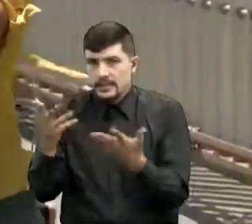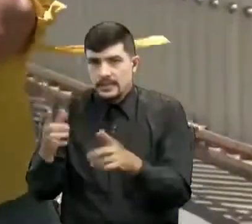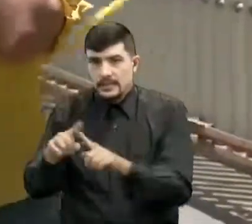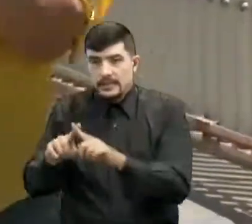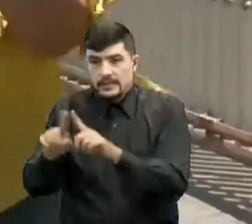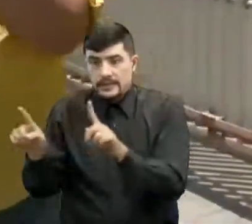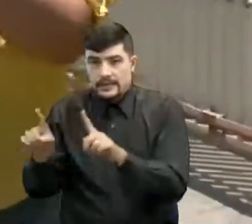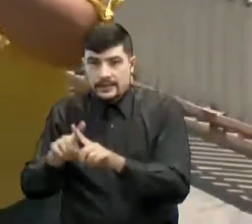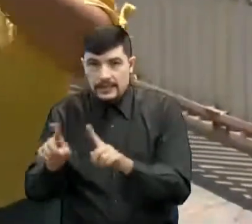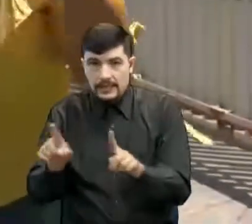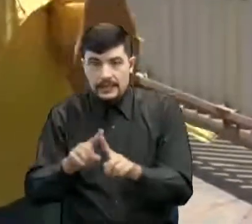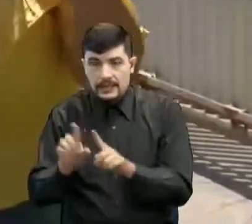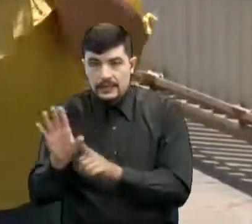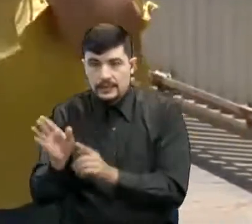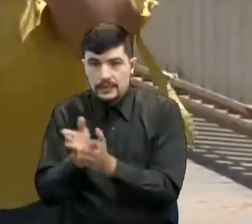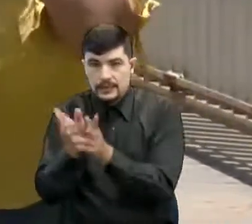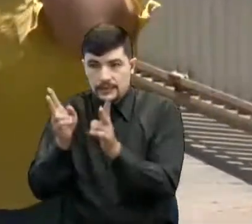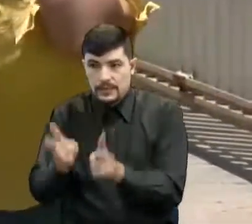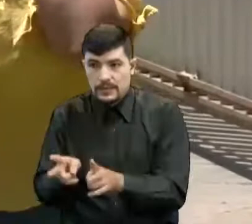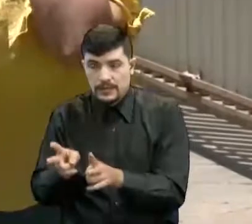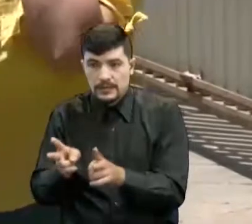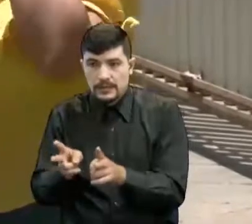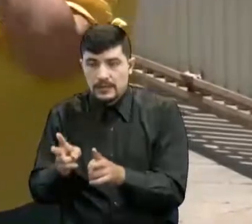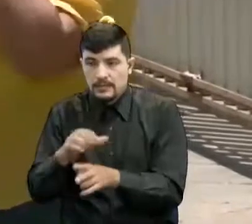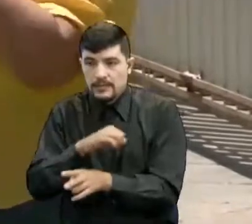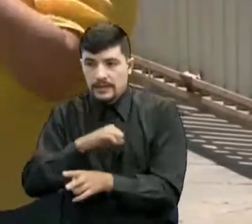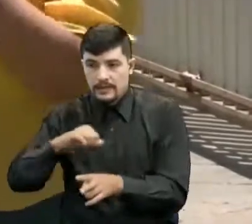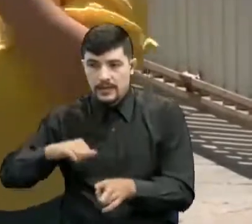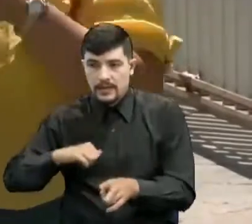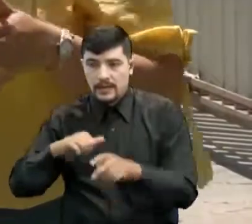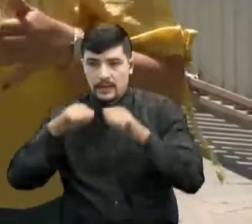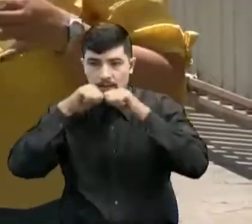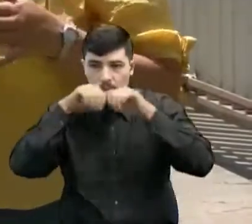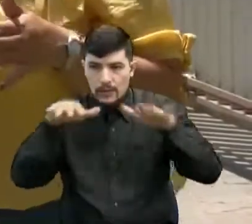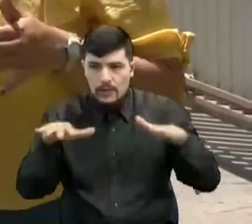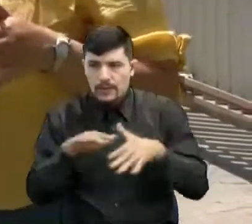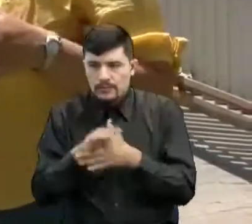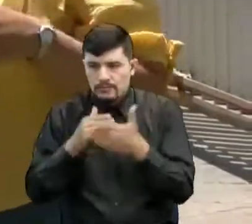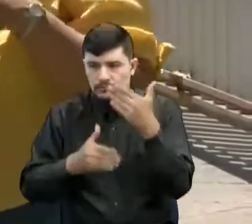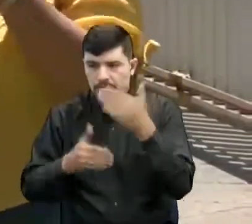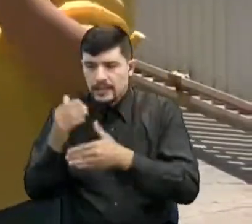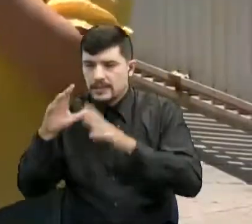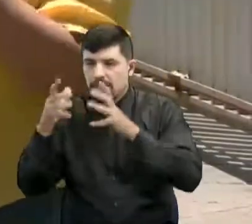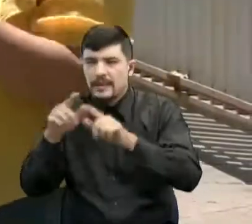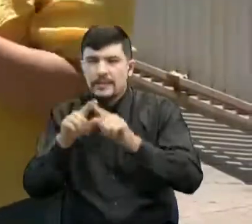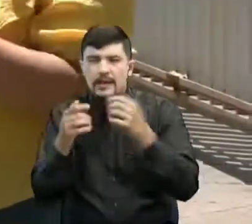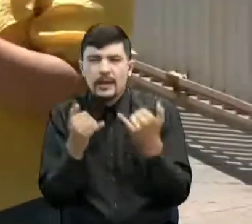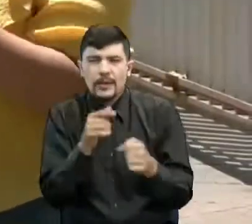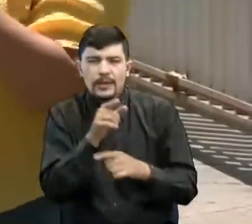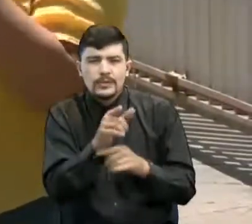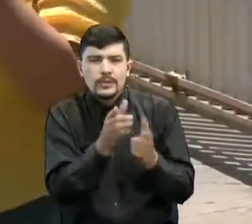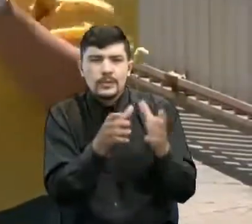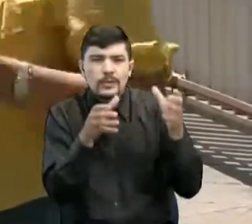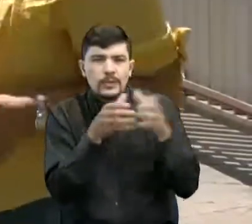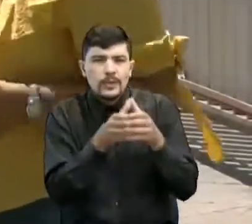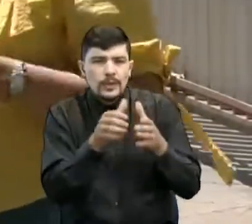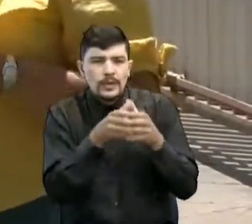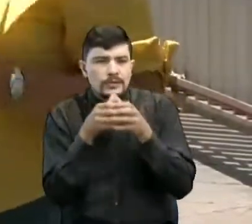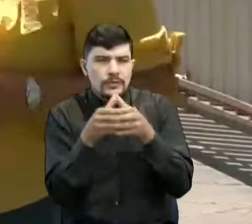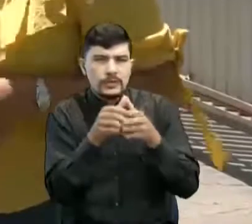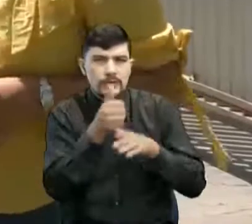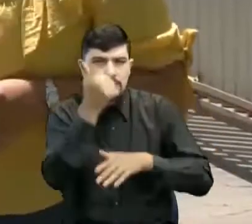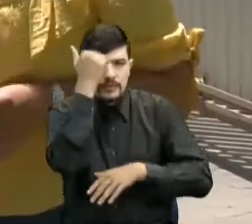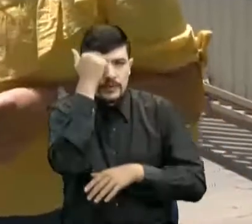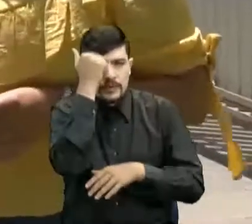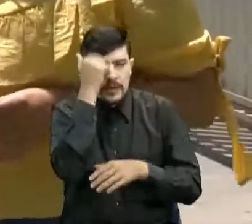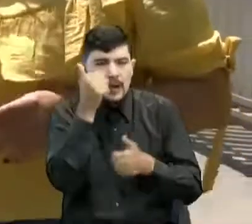estos alumnos, tanto del sector privado como público, regresen a clases. ¿Qué mensaje desde ASINOR se le da tanto a los docentes como a los padres de